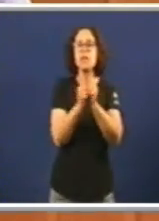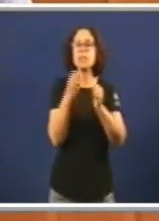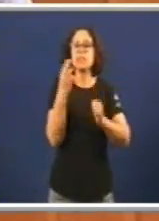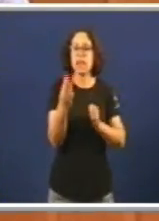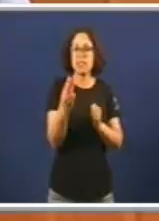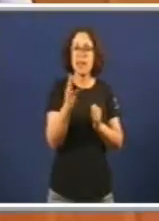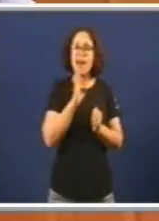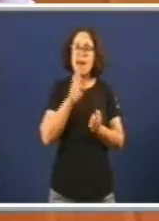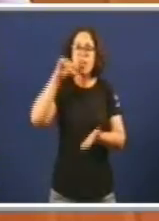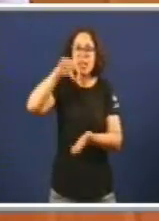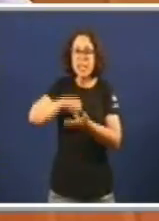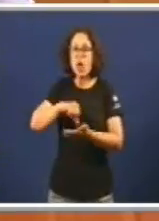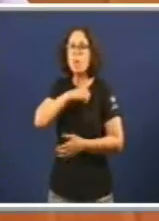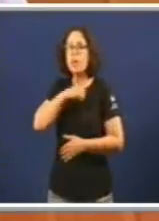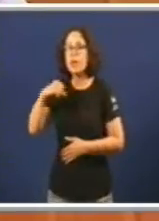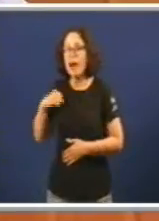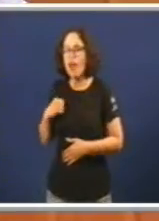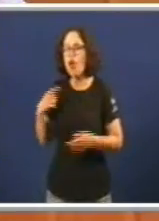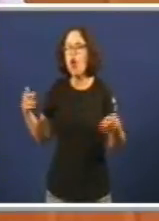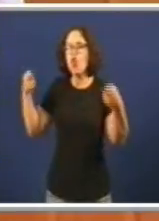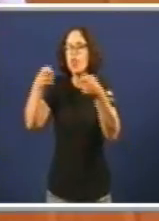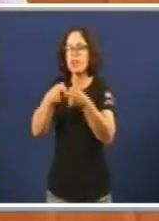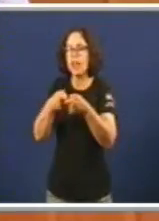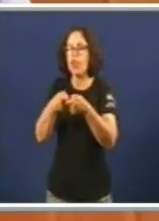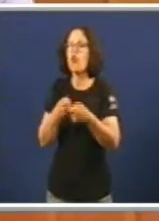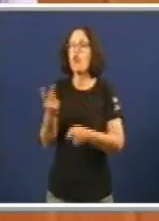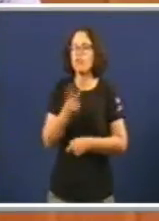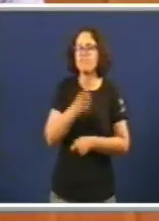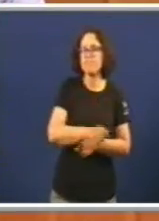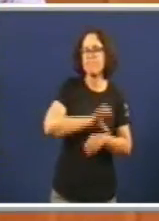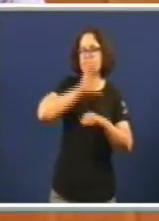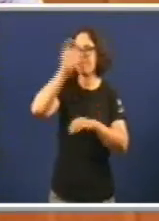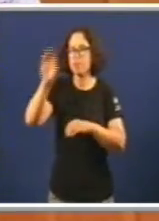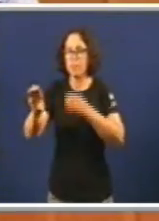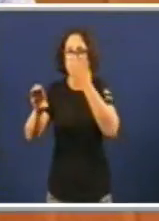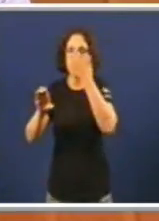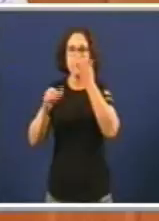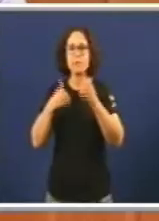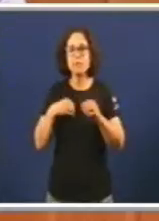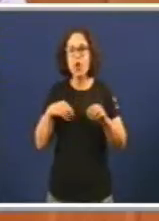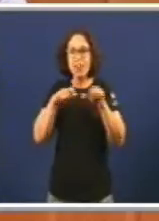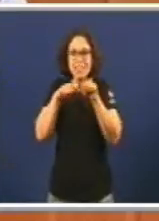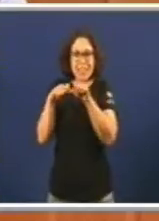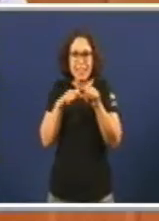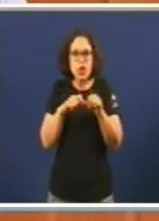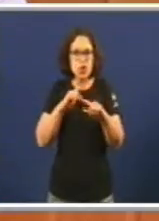centros privado concertados, incluídos aqueles que discriminan o alumnado por razón de sexo.